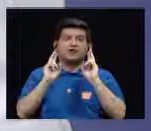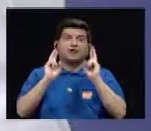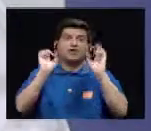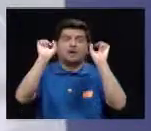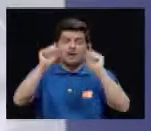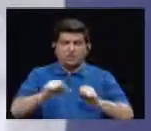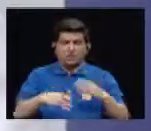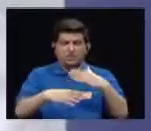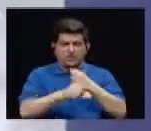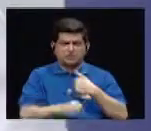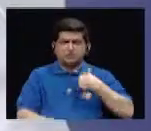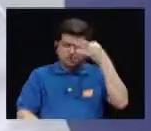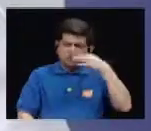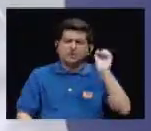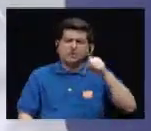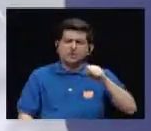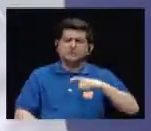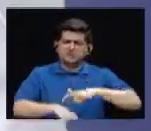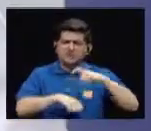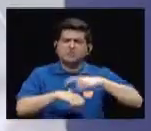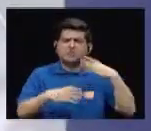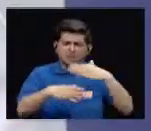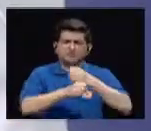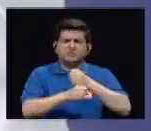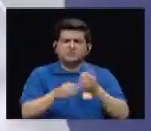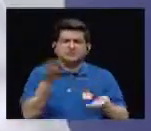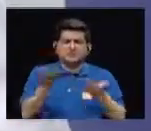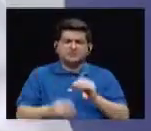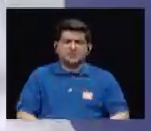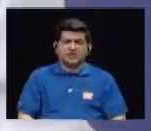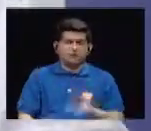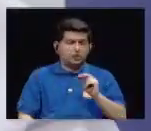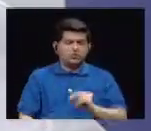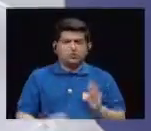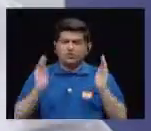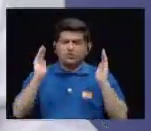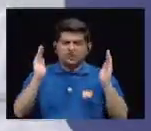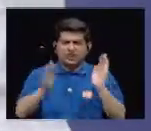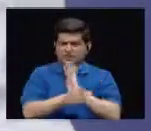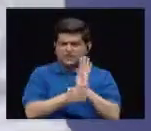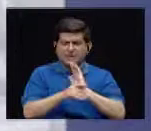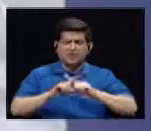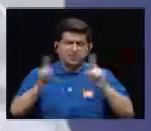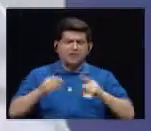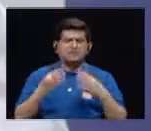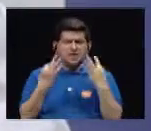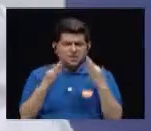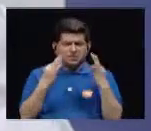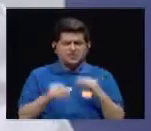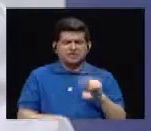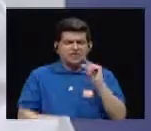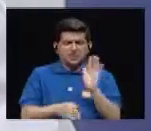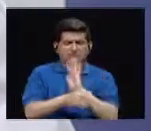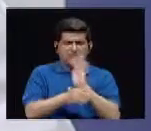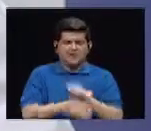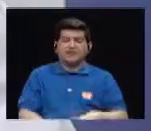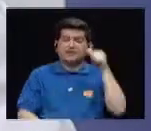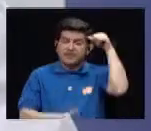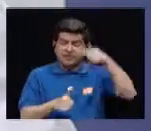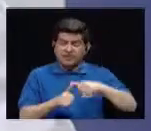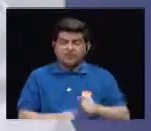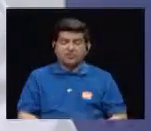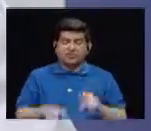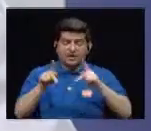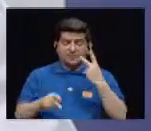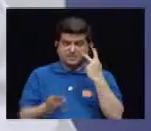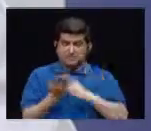ojalá pudiésemos llegar a hacerlo. Y yo creo que sí, en algún momento lo vamos a hacer. Aunque no sea un largo, pues podemos experimentar algunos cortos. Hay que recordarle